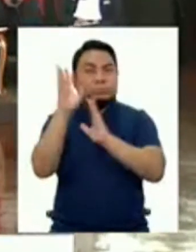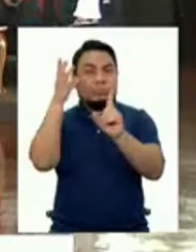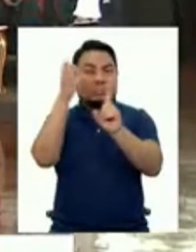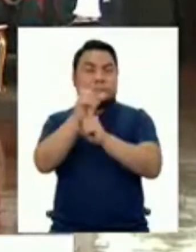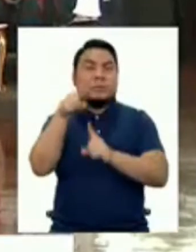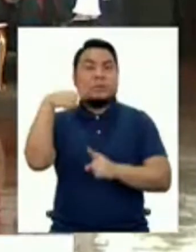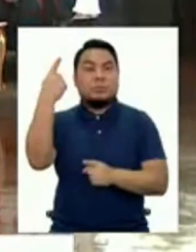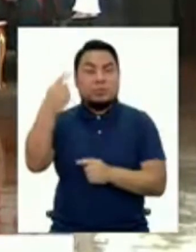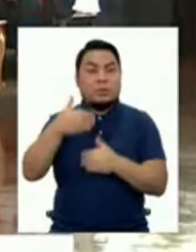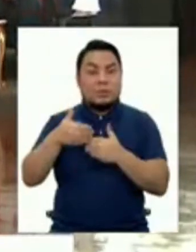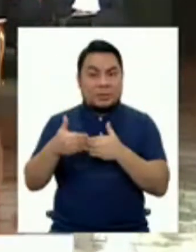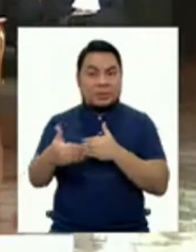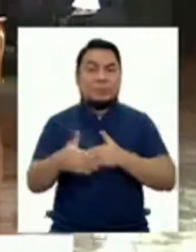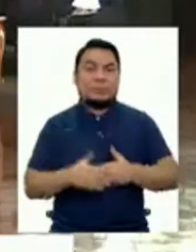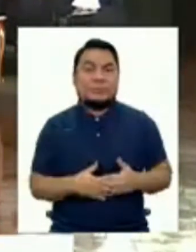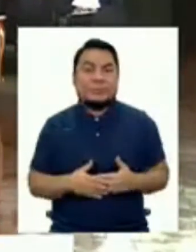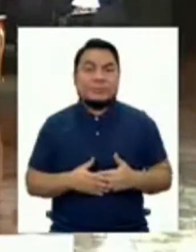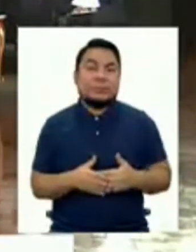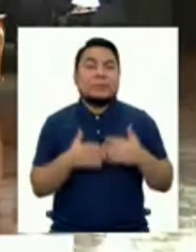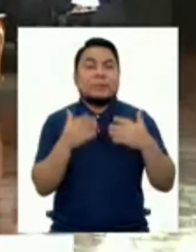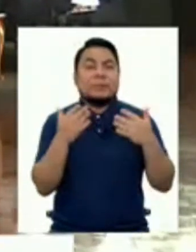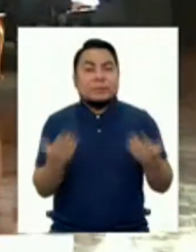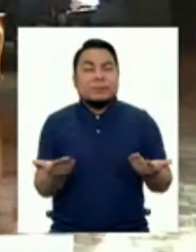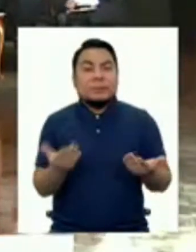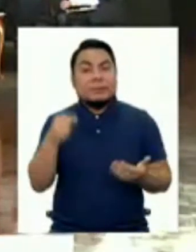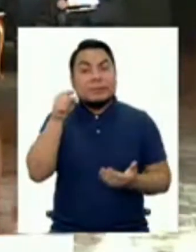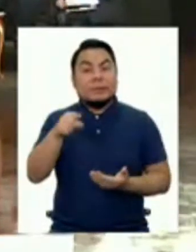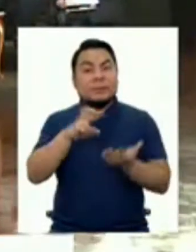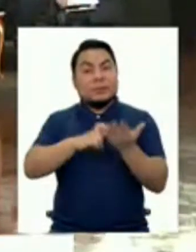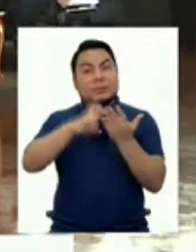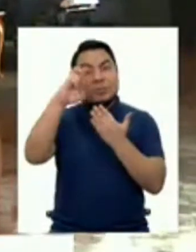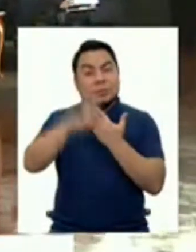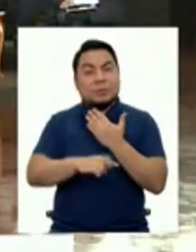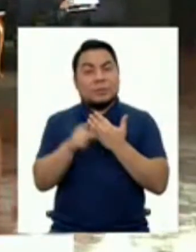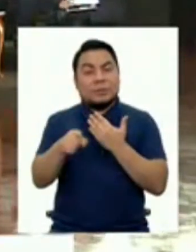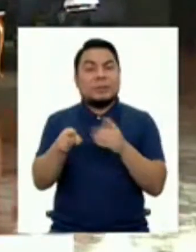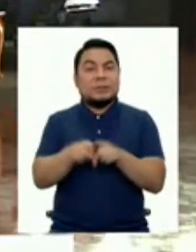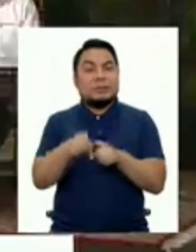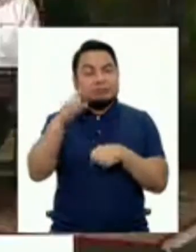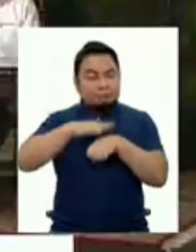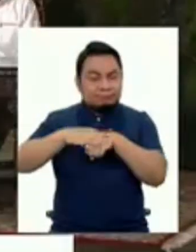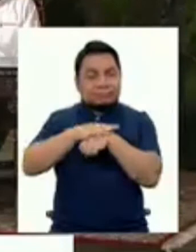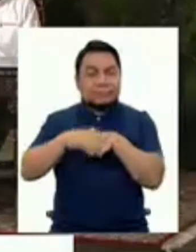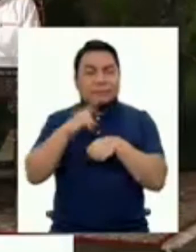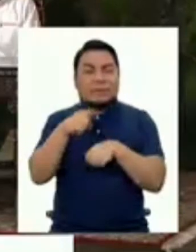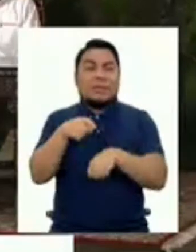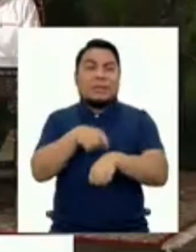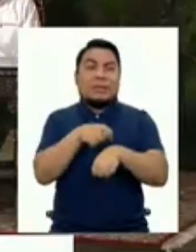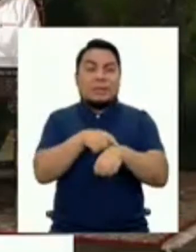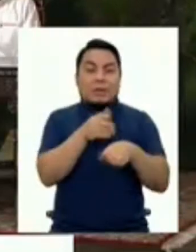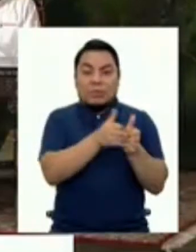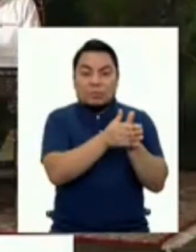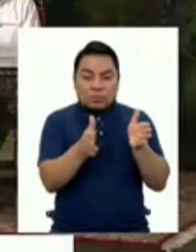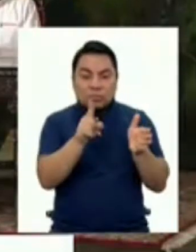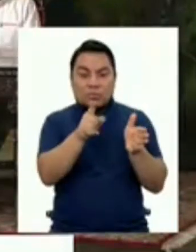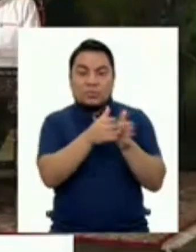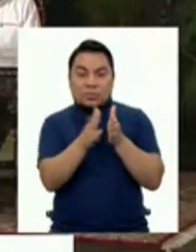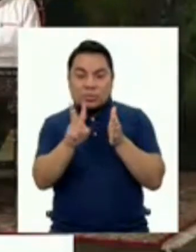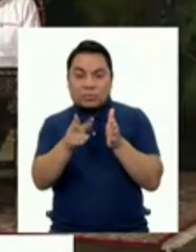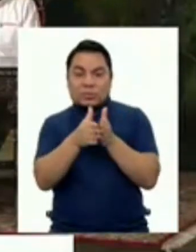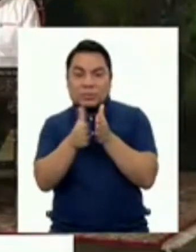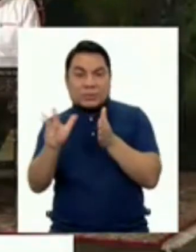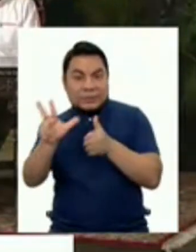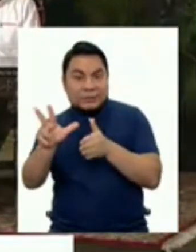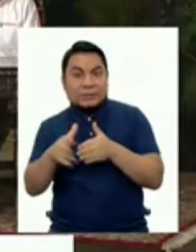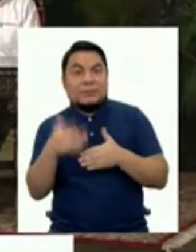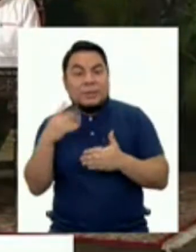semestre. Con estos programas y esta estrategia de fases de